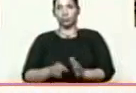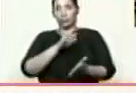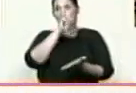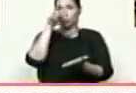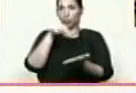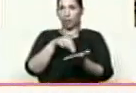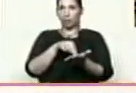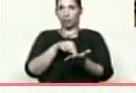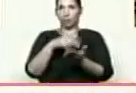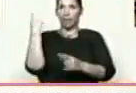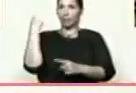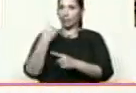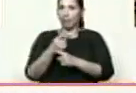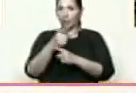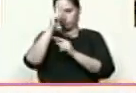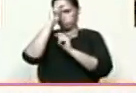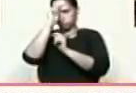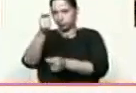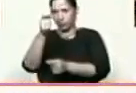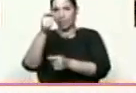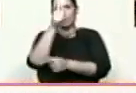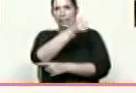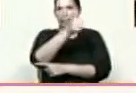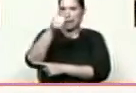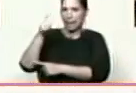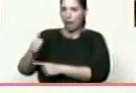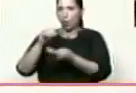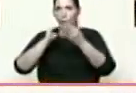nacionales deben estar en cada comuna.